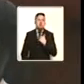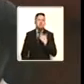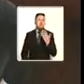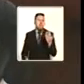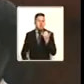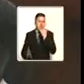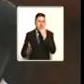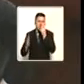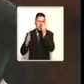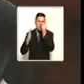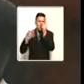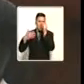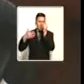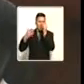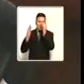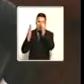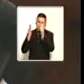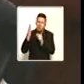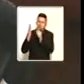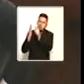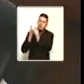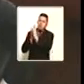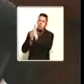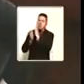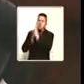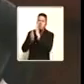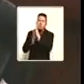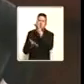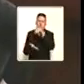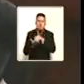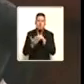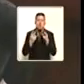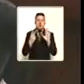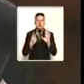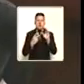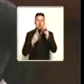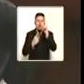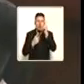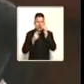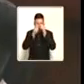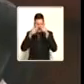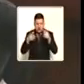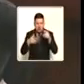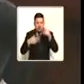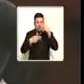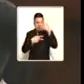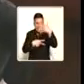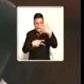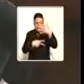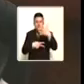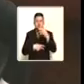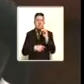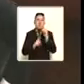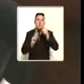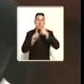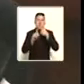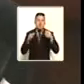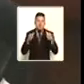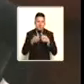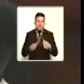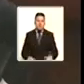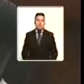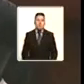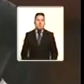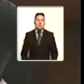sobre algunos de los puntos que se han manifestado acá y tocar 7 elementos de políticas públicas. El primero es